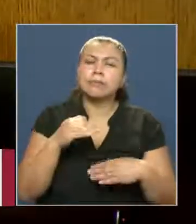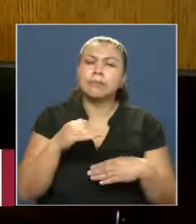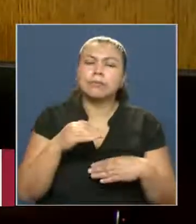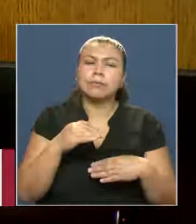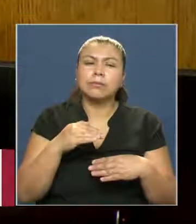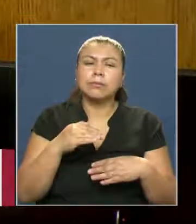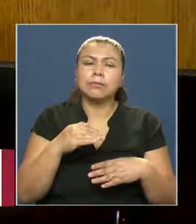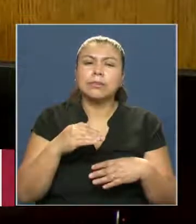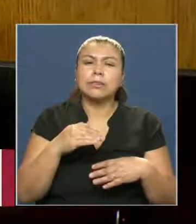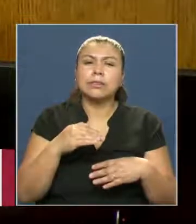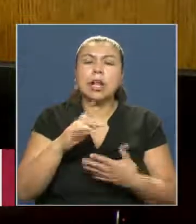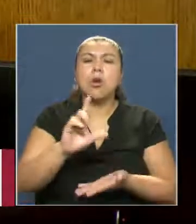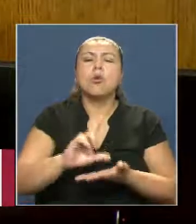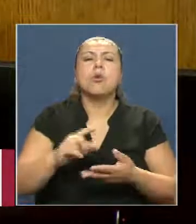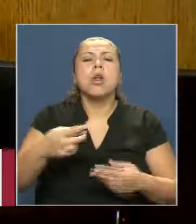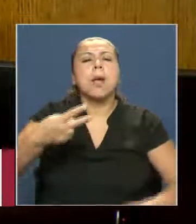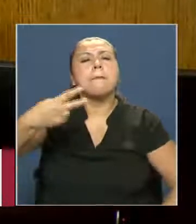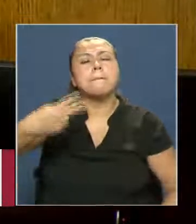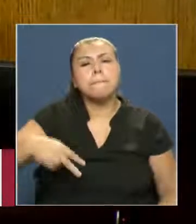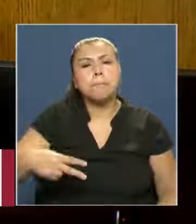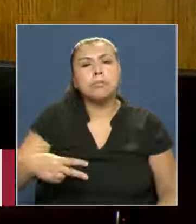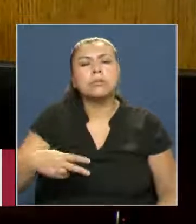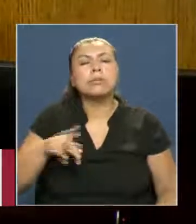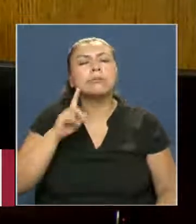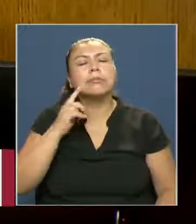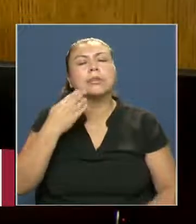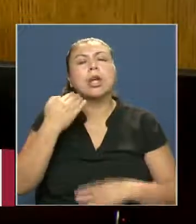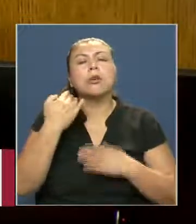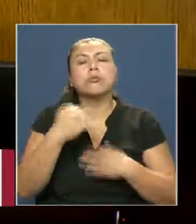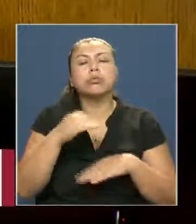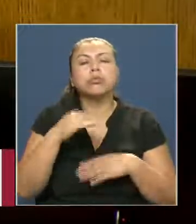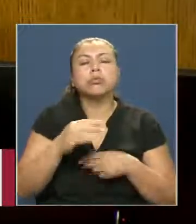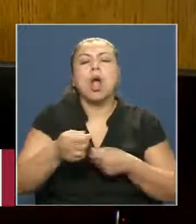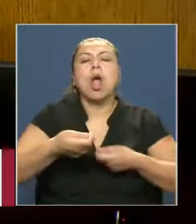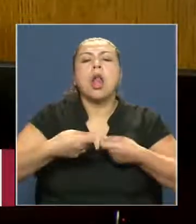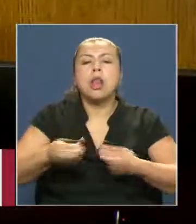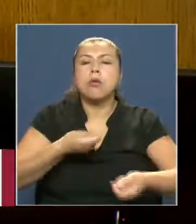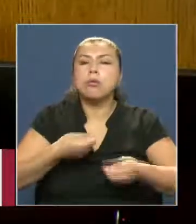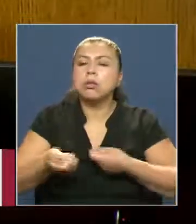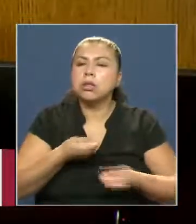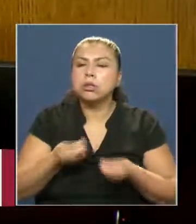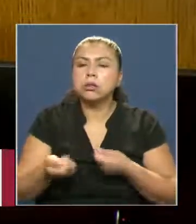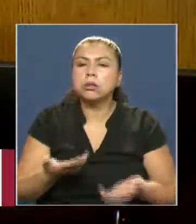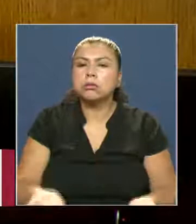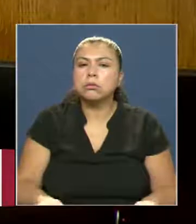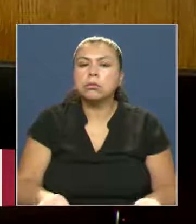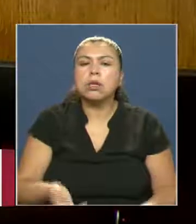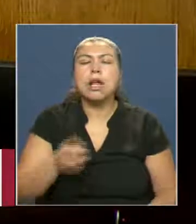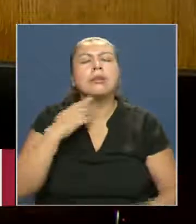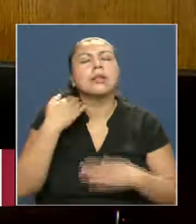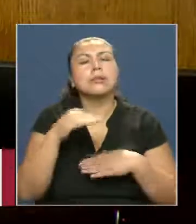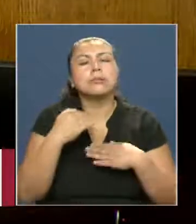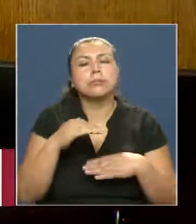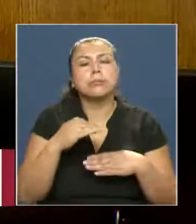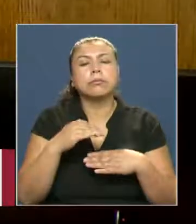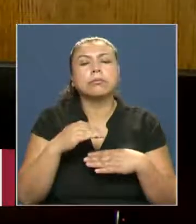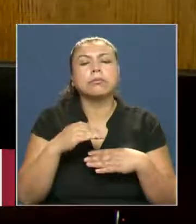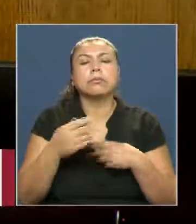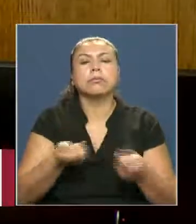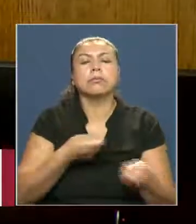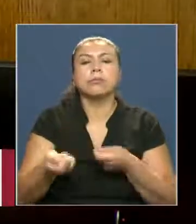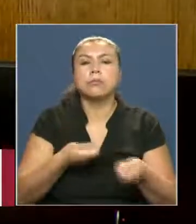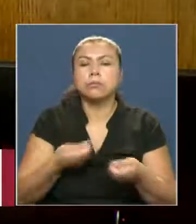privada? ¿Tiene límite el imperio del mercado? ¿Tiene límite el imperio del